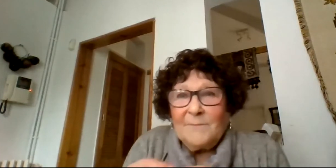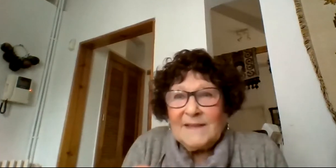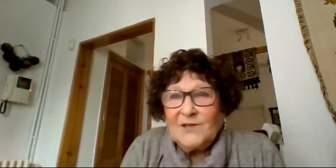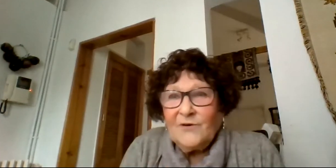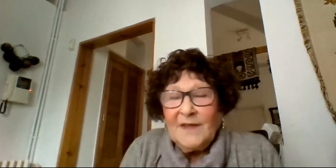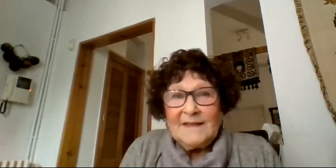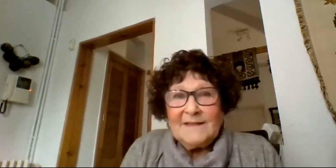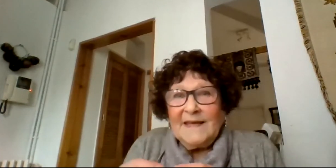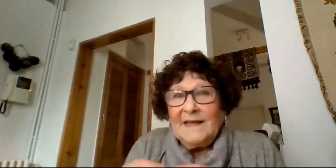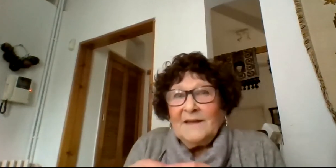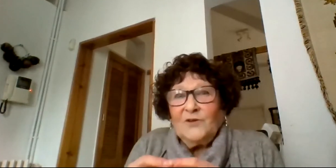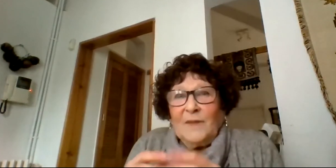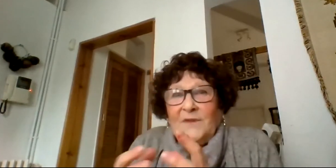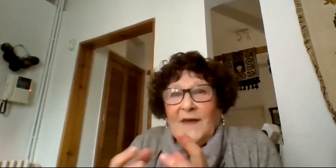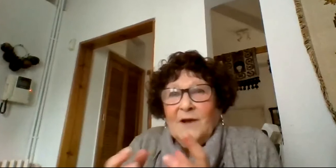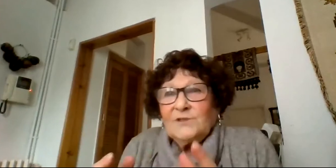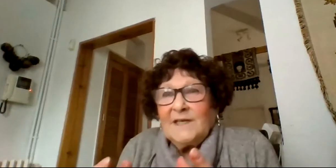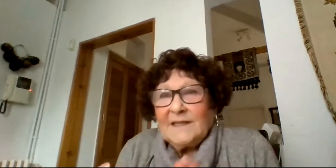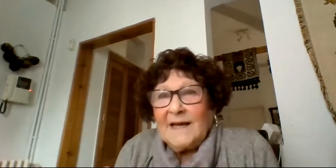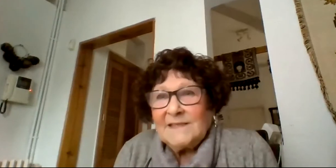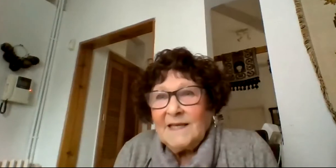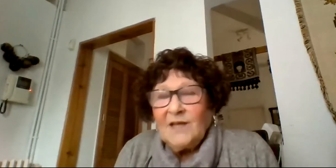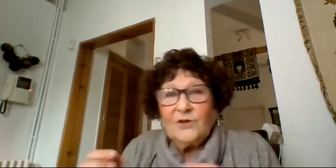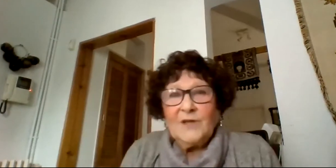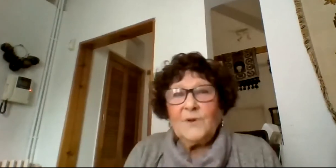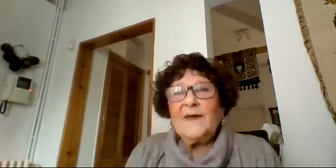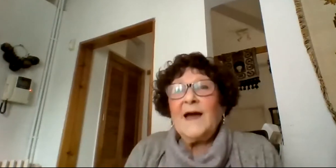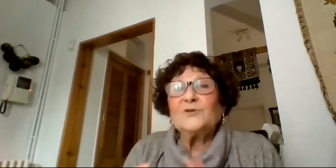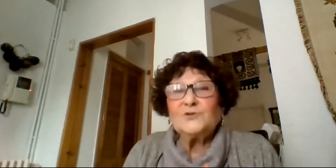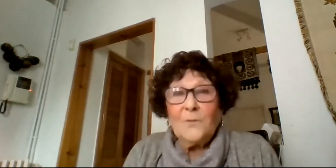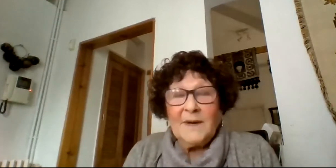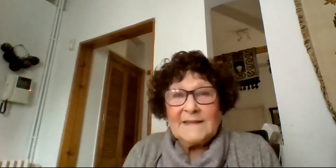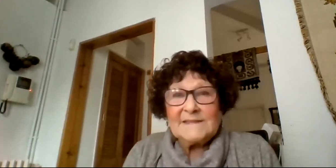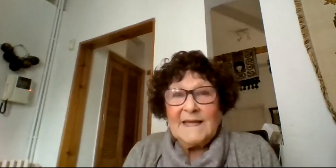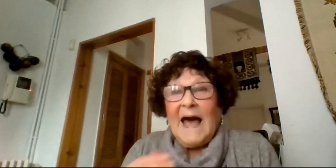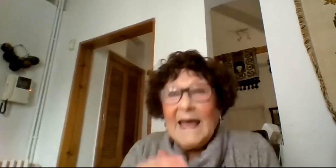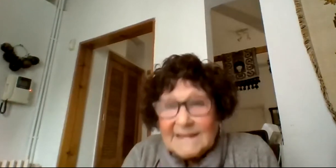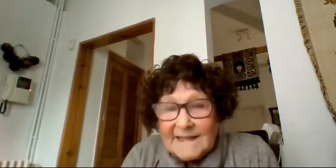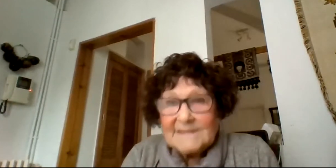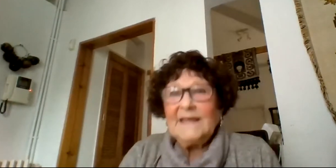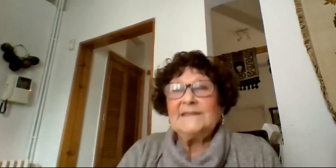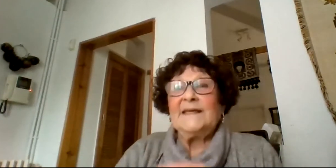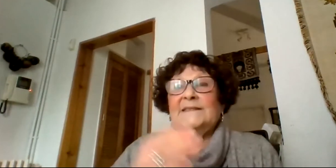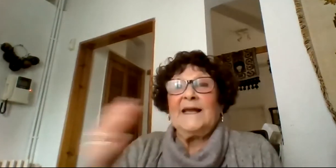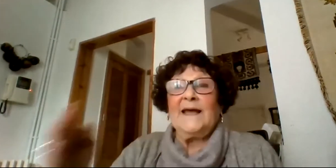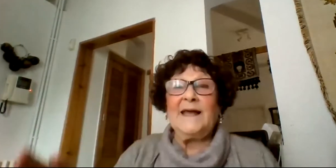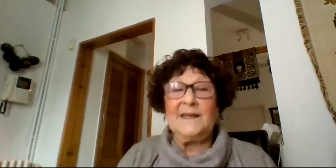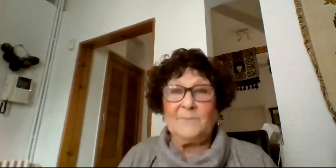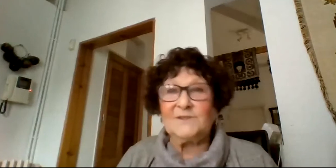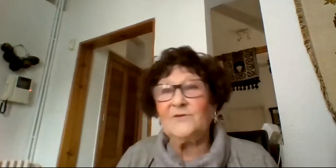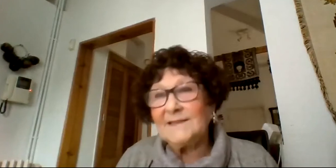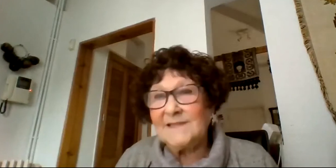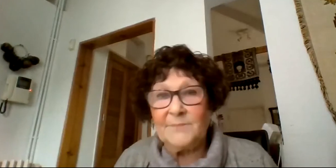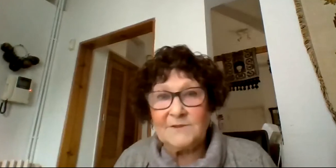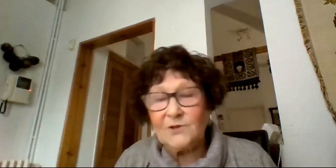un espacio donde pueda concentrarse, donde pueda acostumbrarse antes de entrar al